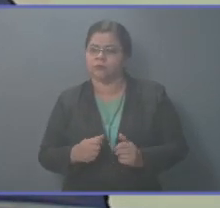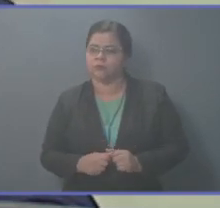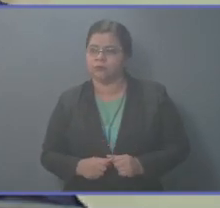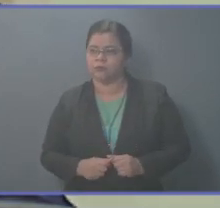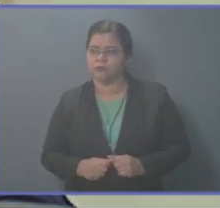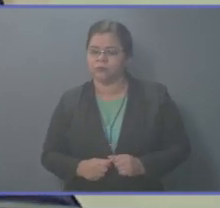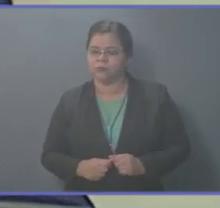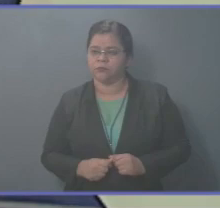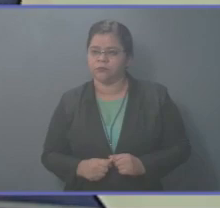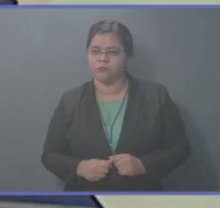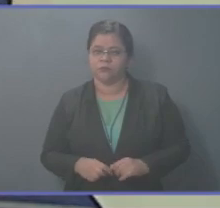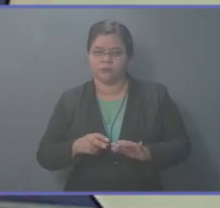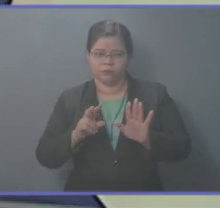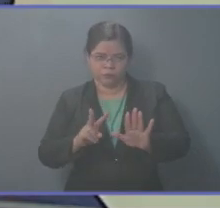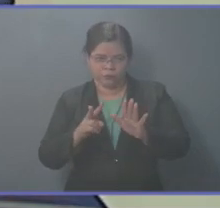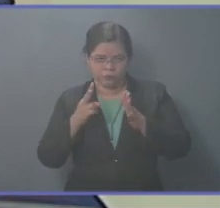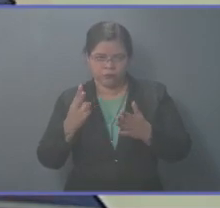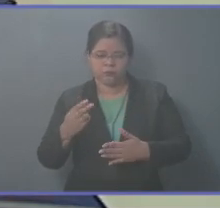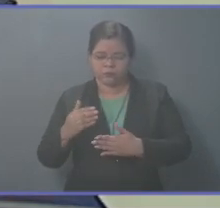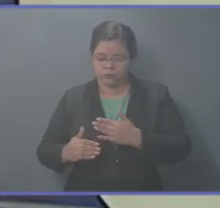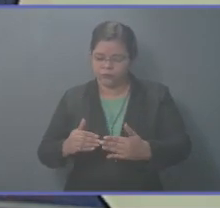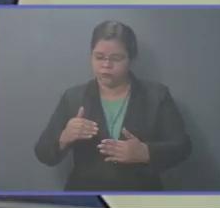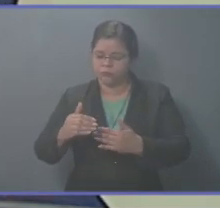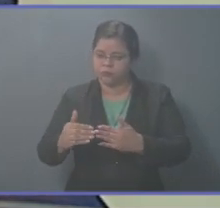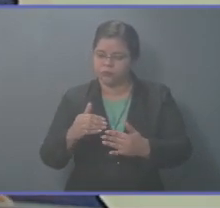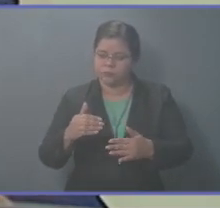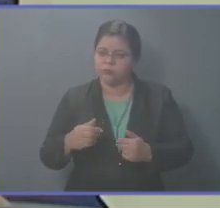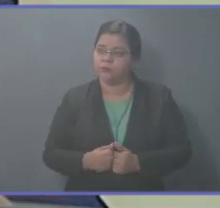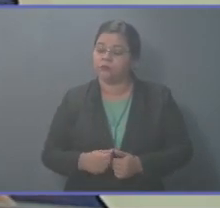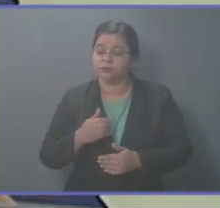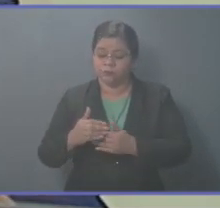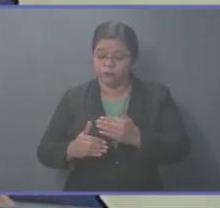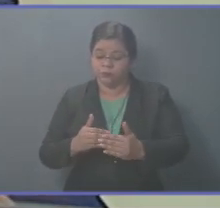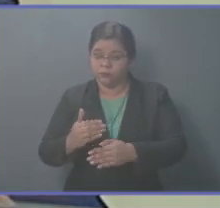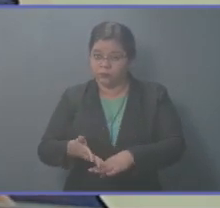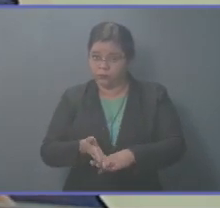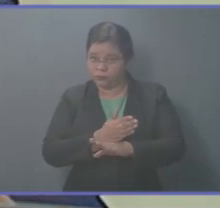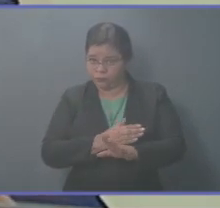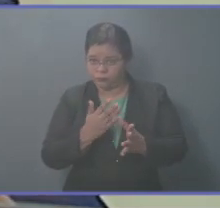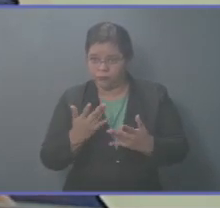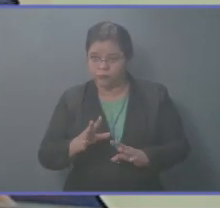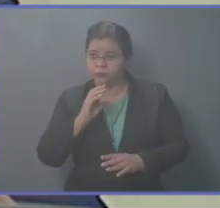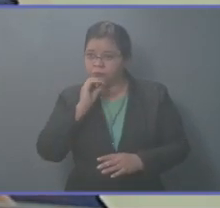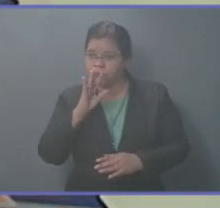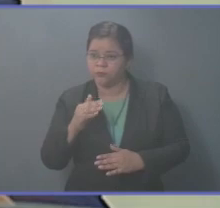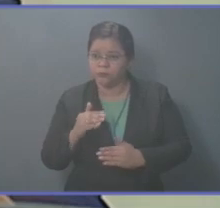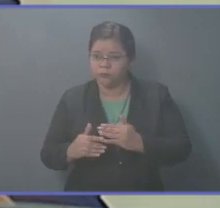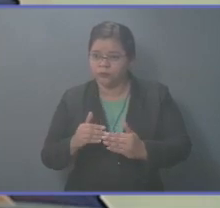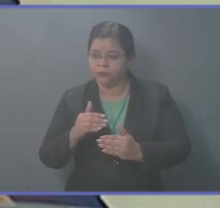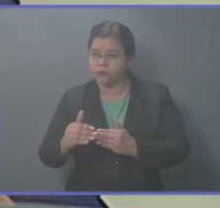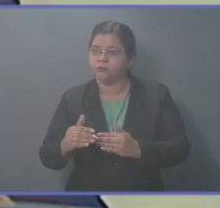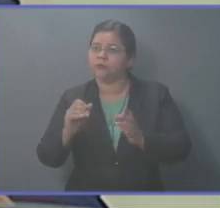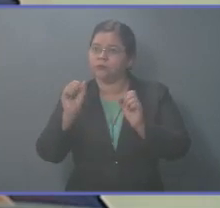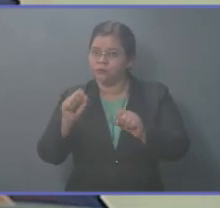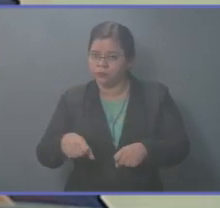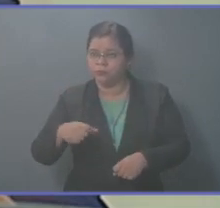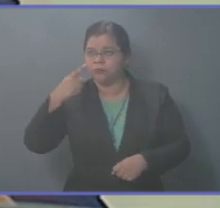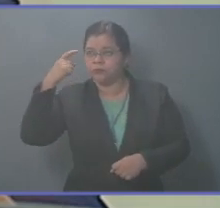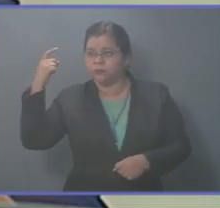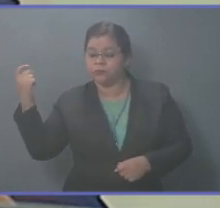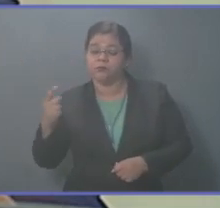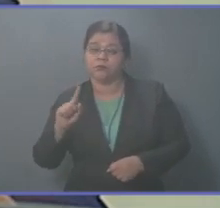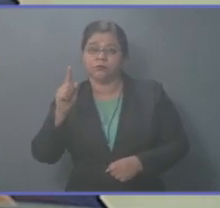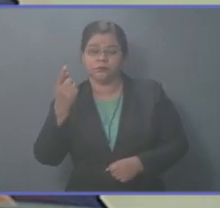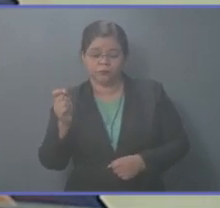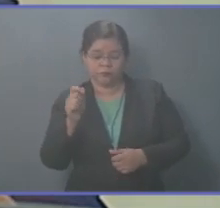Ejecutivo. Sexto, trámite del proceso. Es preciso referirse al trámite que se le dará al proceso. Debe de recordarse que según el